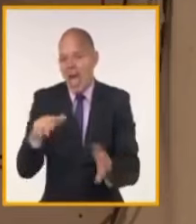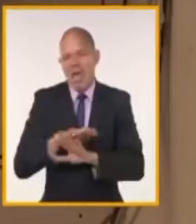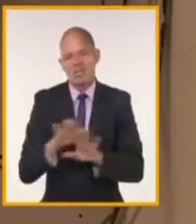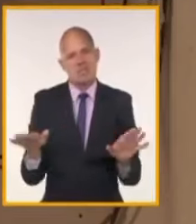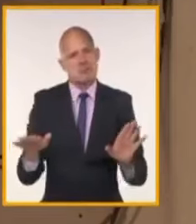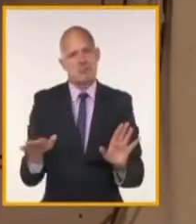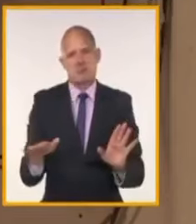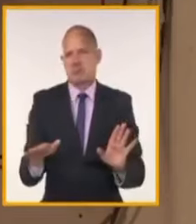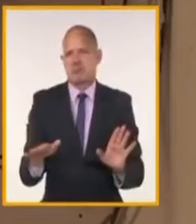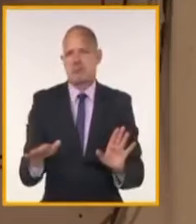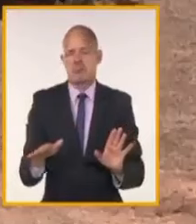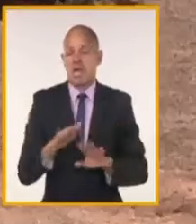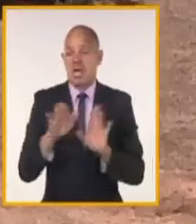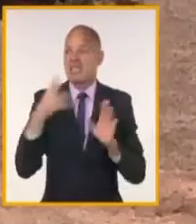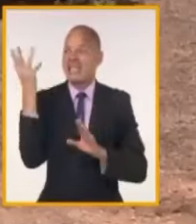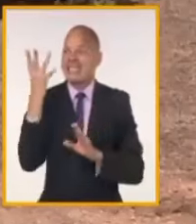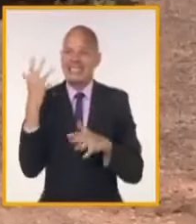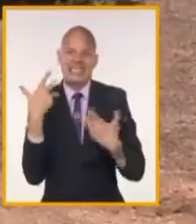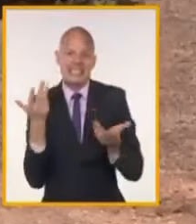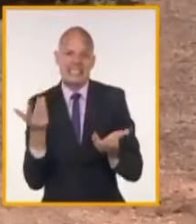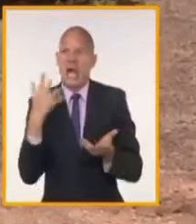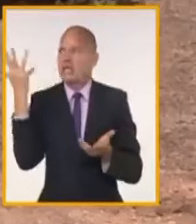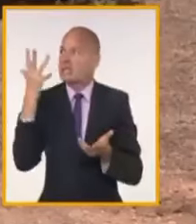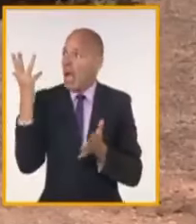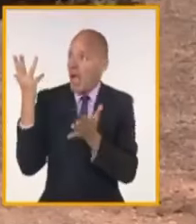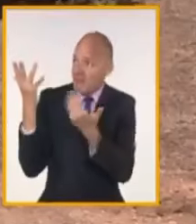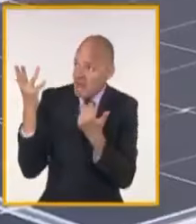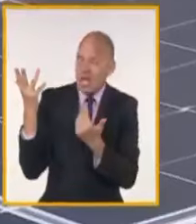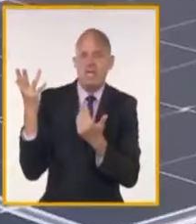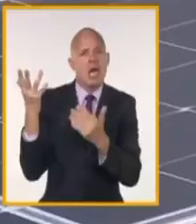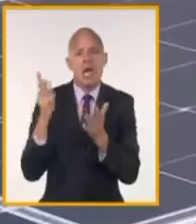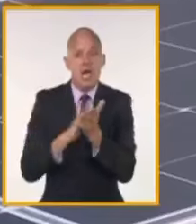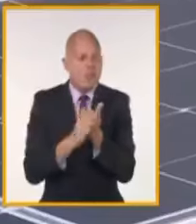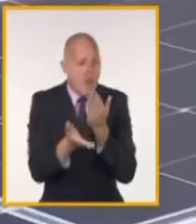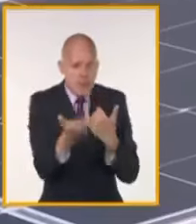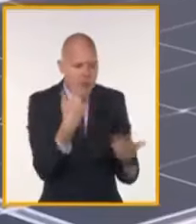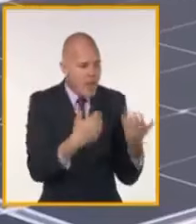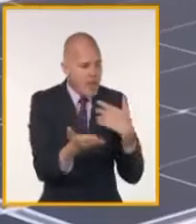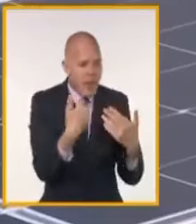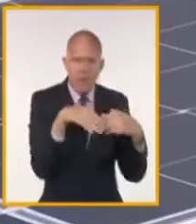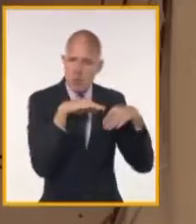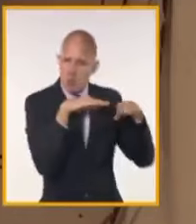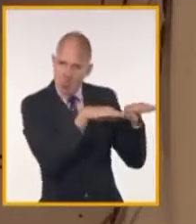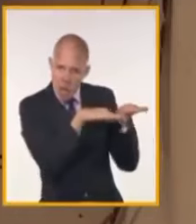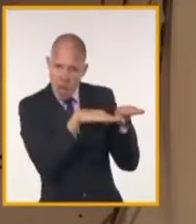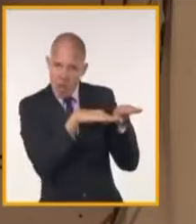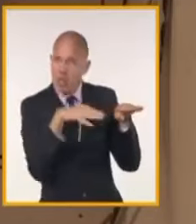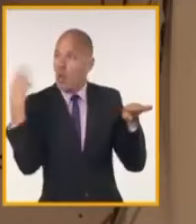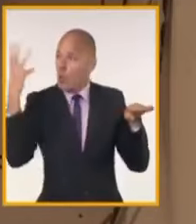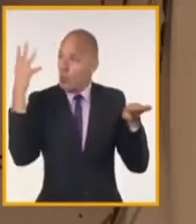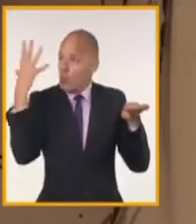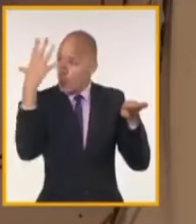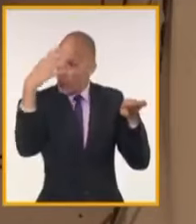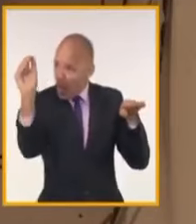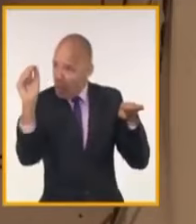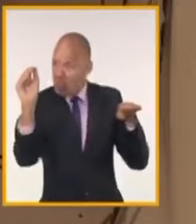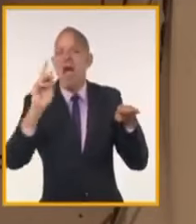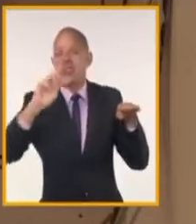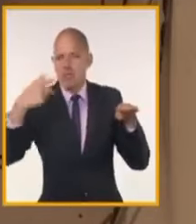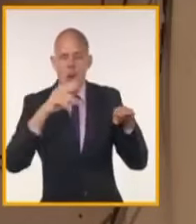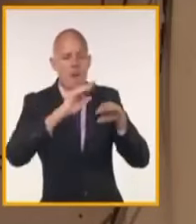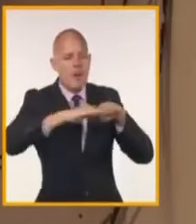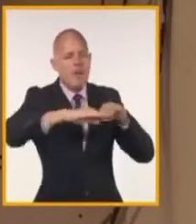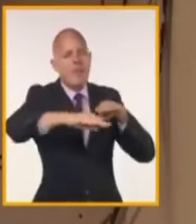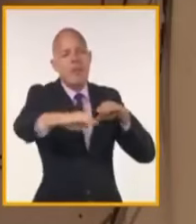paneles pasó el ciclón y al otro día los puso y ya tiene la seguridad y entonces en los trabajadores cuando nosotros perdemos un día